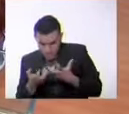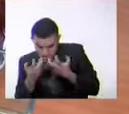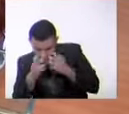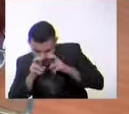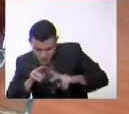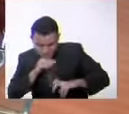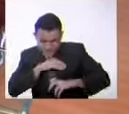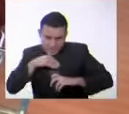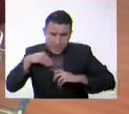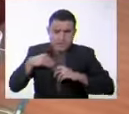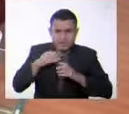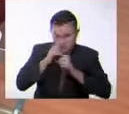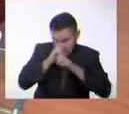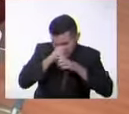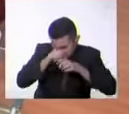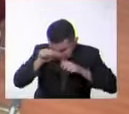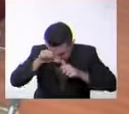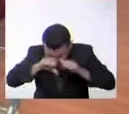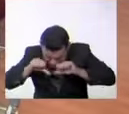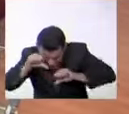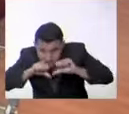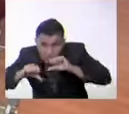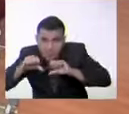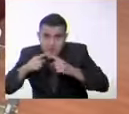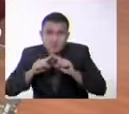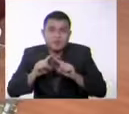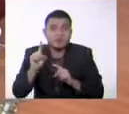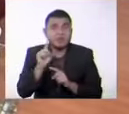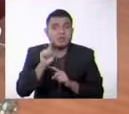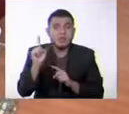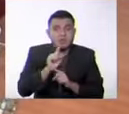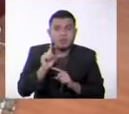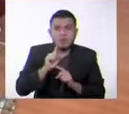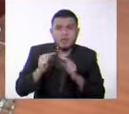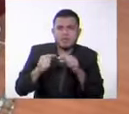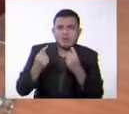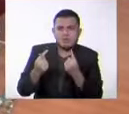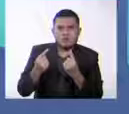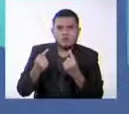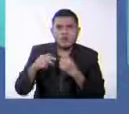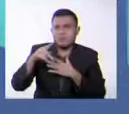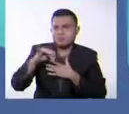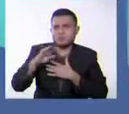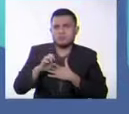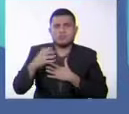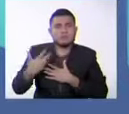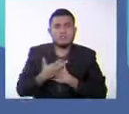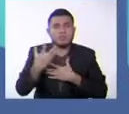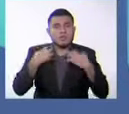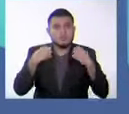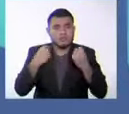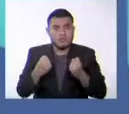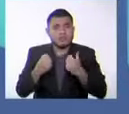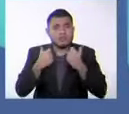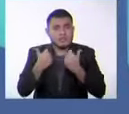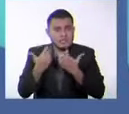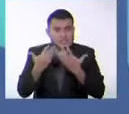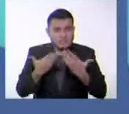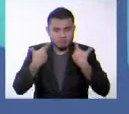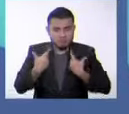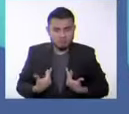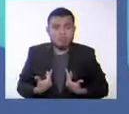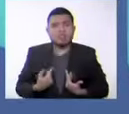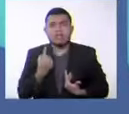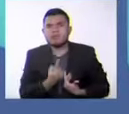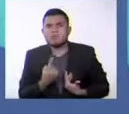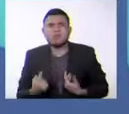médicos, científicos, pero que no estén en contraposición de la salud y el bienestar del ser humano. ¿Cómo